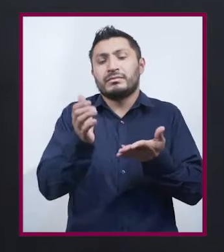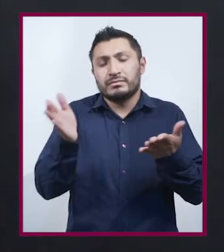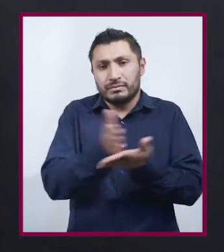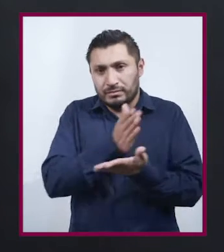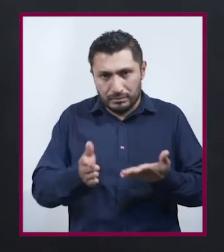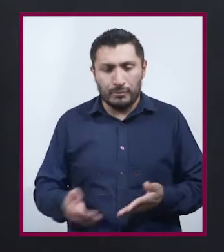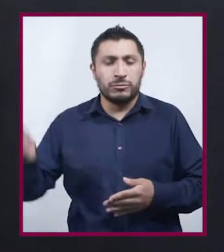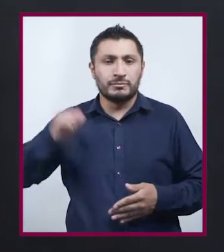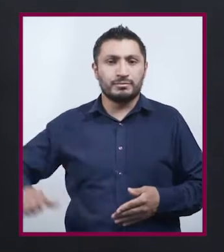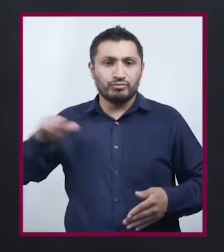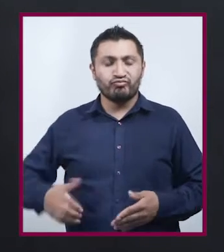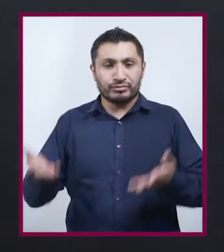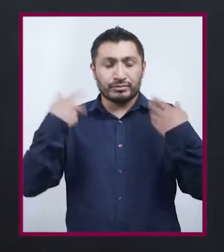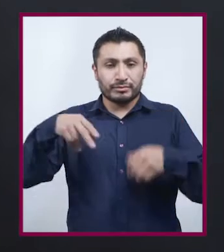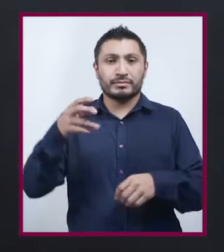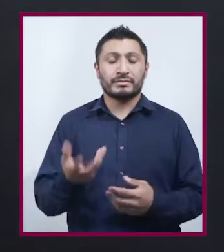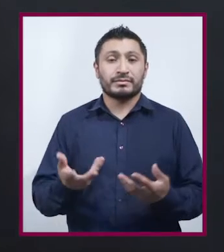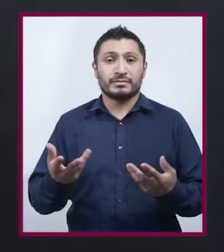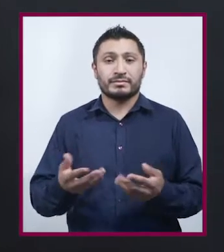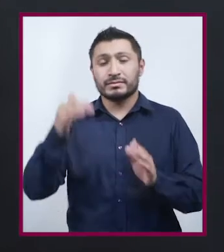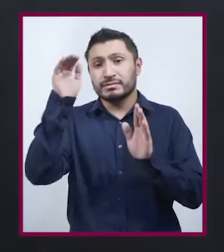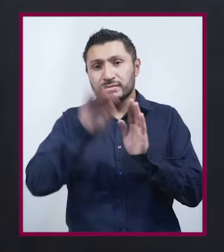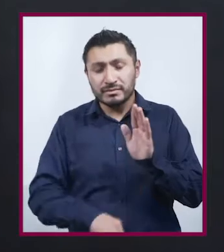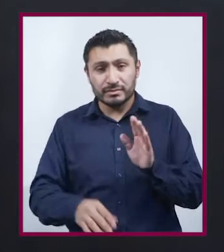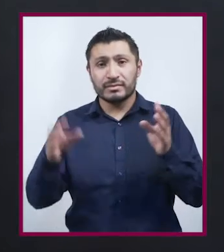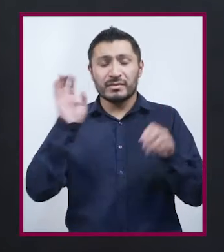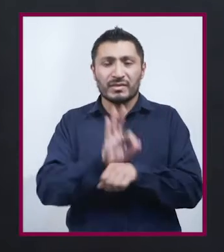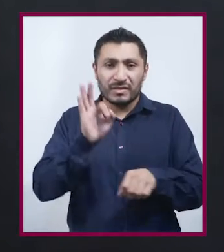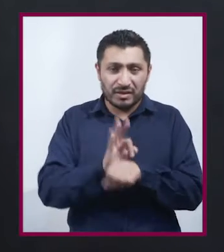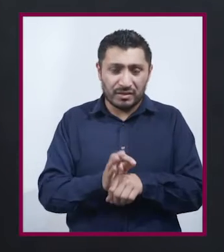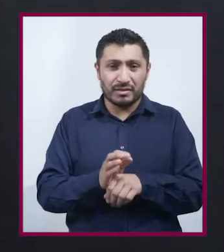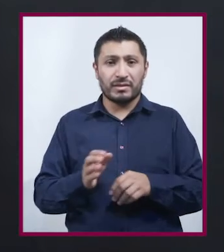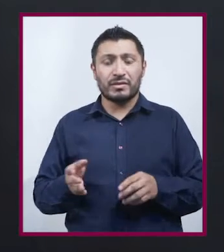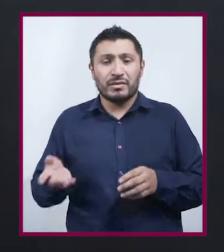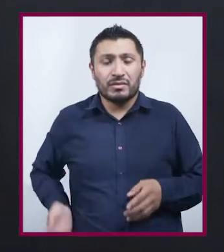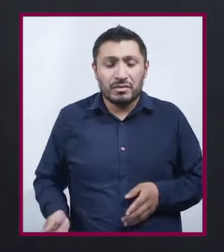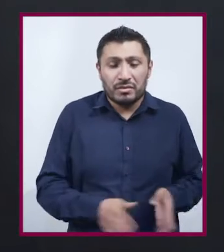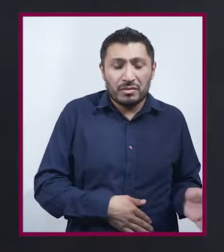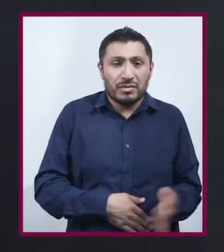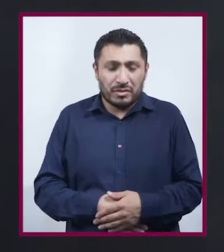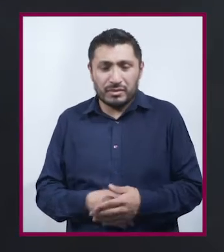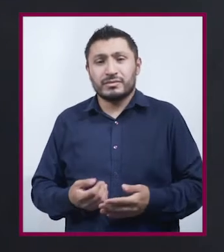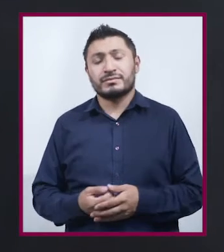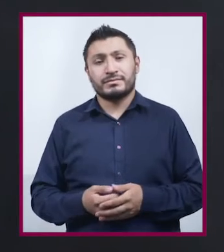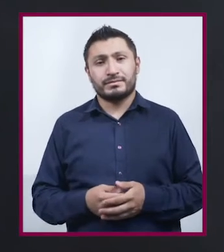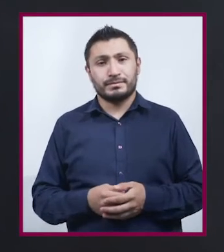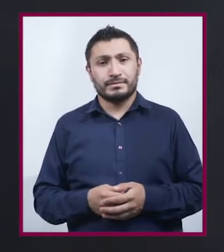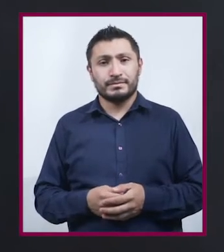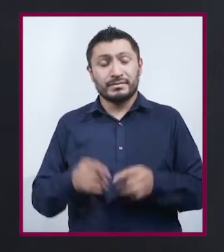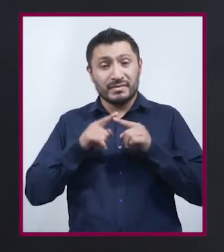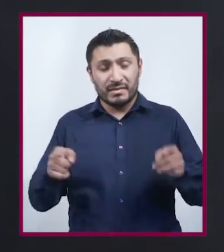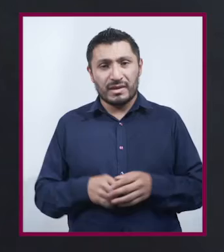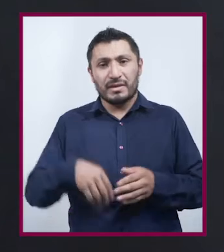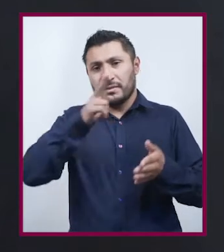separado. Nuestros antepasados cubrían sus genitales del frío con pieles sujetas a la pelvis y enrolladas en las piernas. Una pintura rupestre de